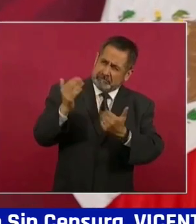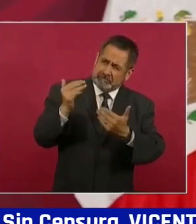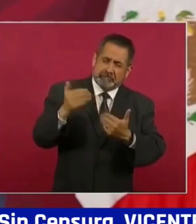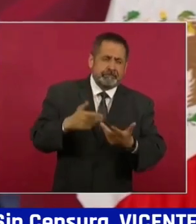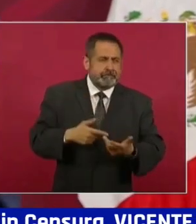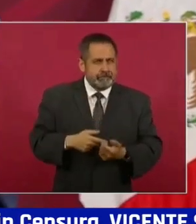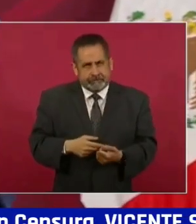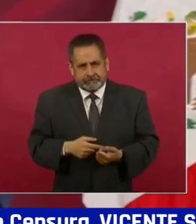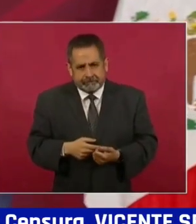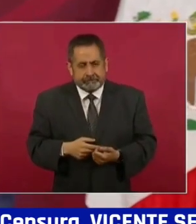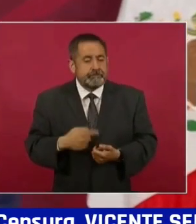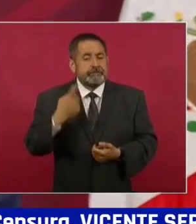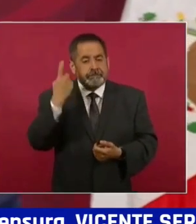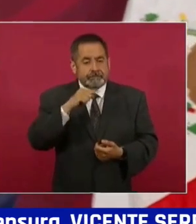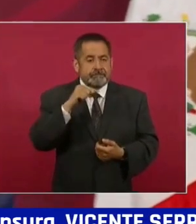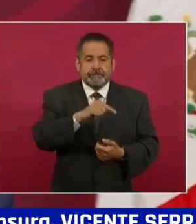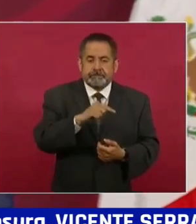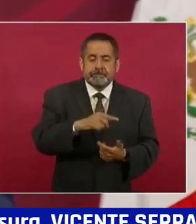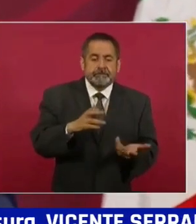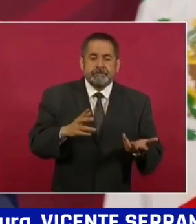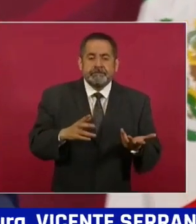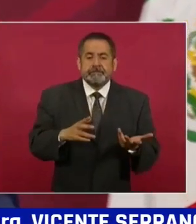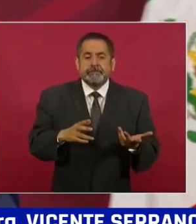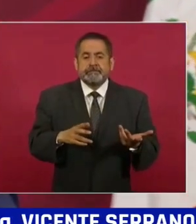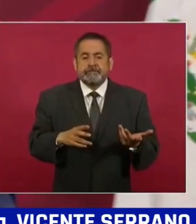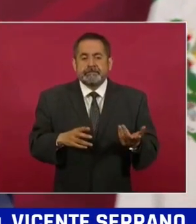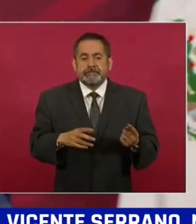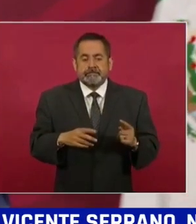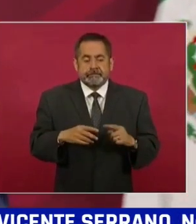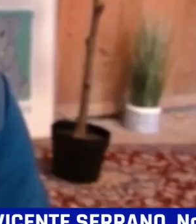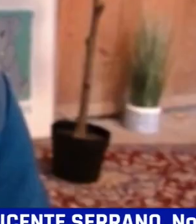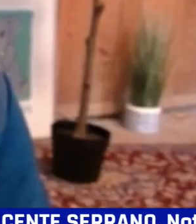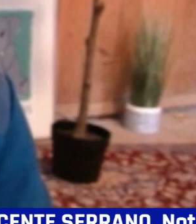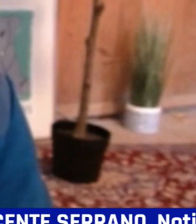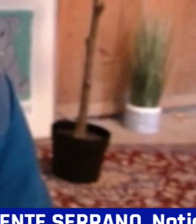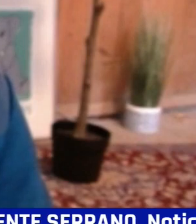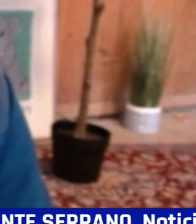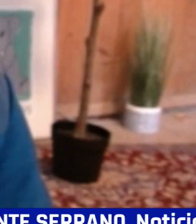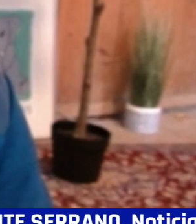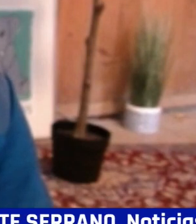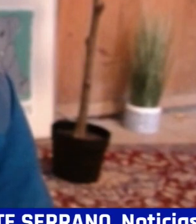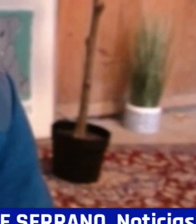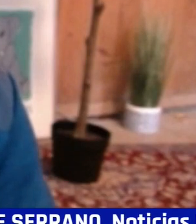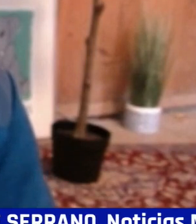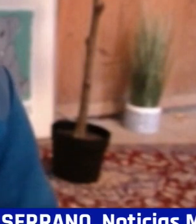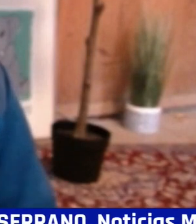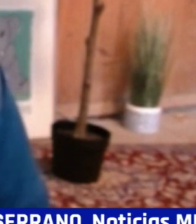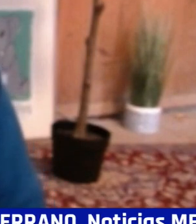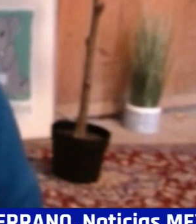opresores. Así quedó esta participación verdaderamente interesante de nuestro compañero Manuel Pedrero.